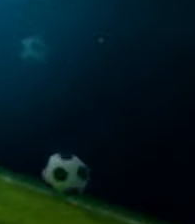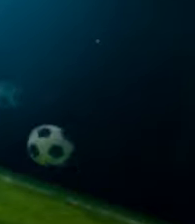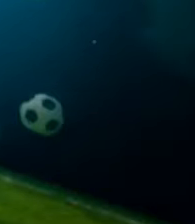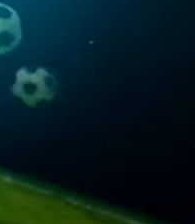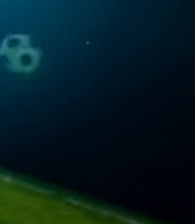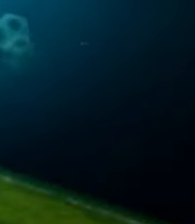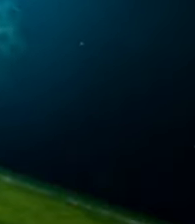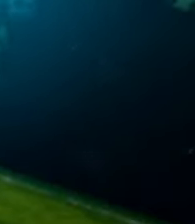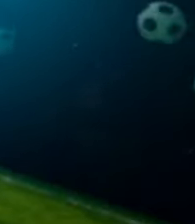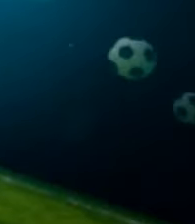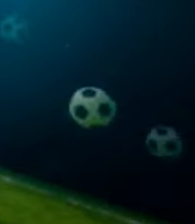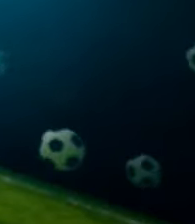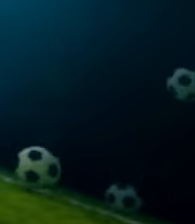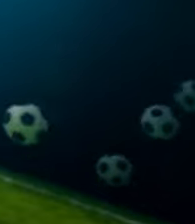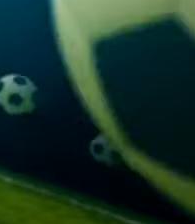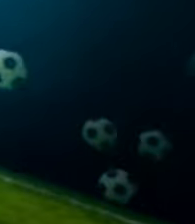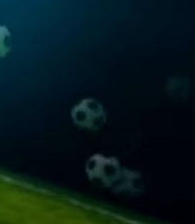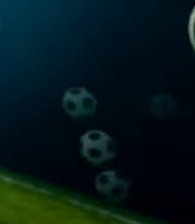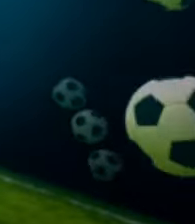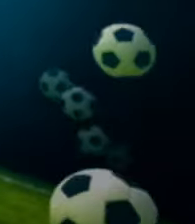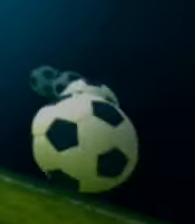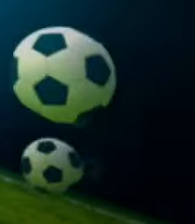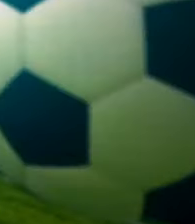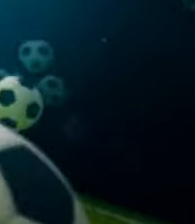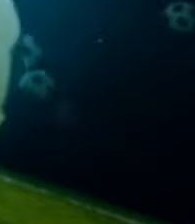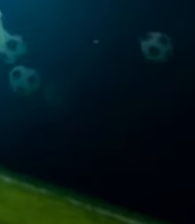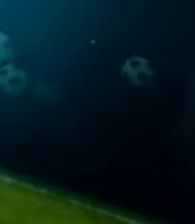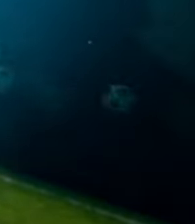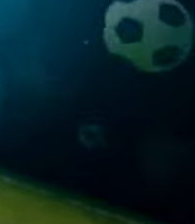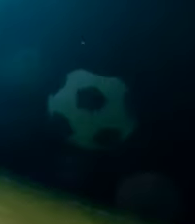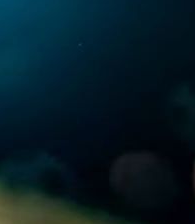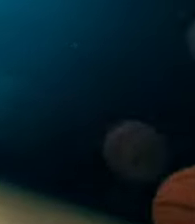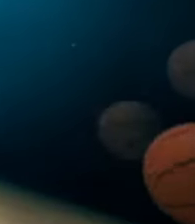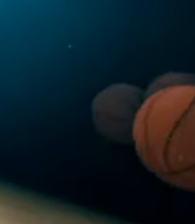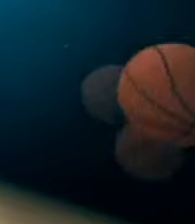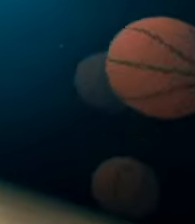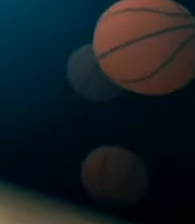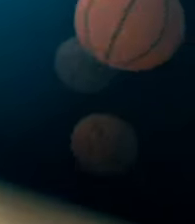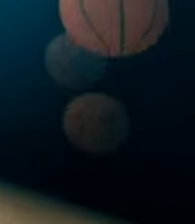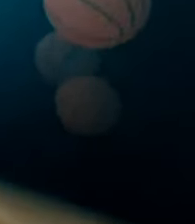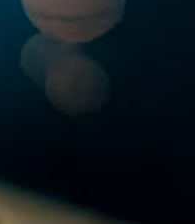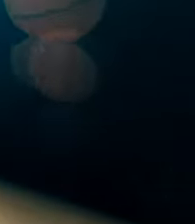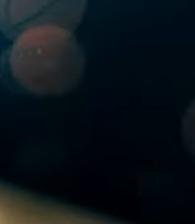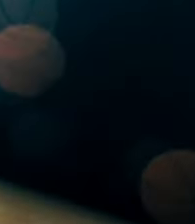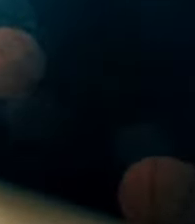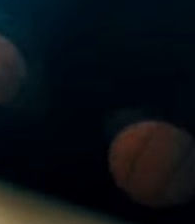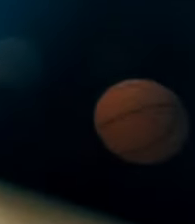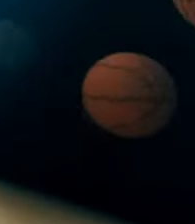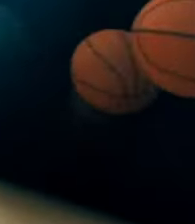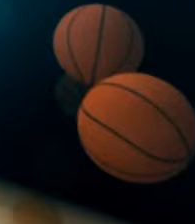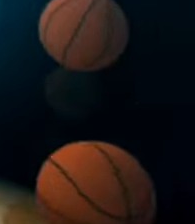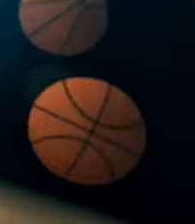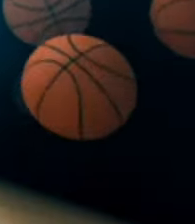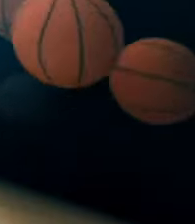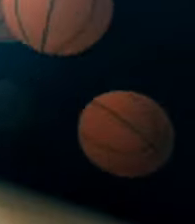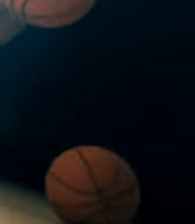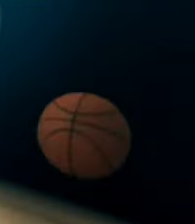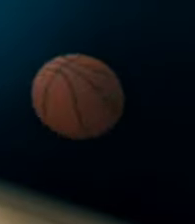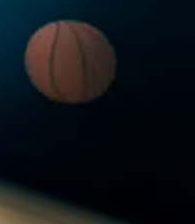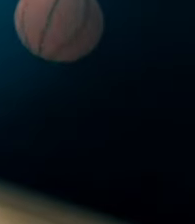retablo bolivariano, arte que busca ser ícono de los Juegos Bolivarianos que se desarrollarán a finales de noviembre. La revelación de